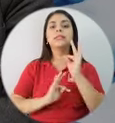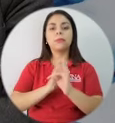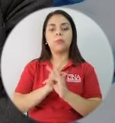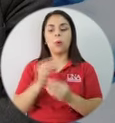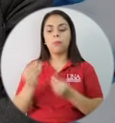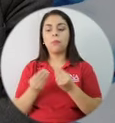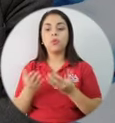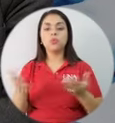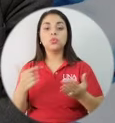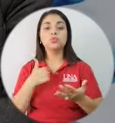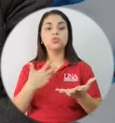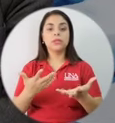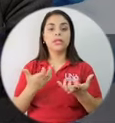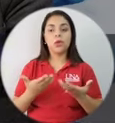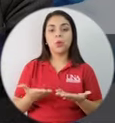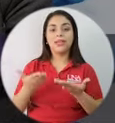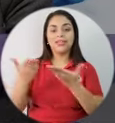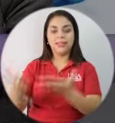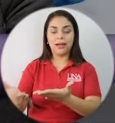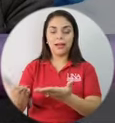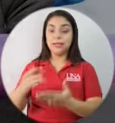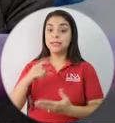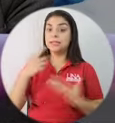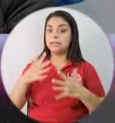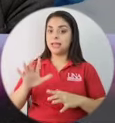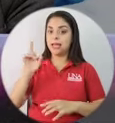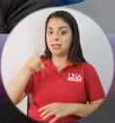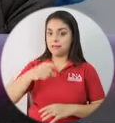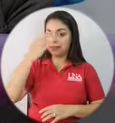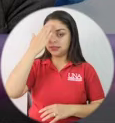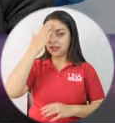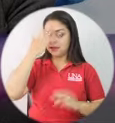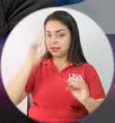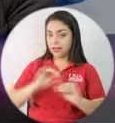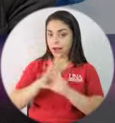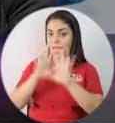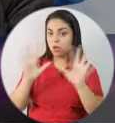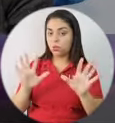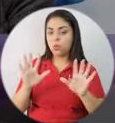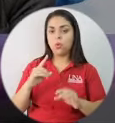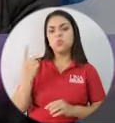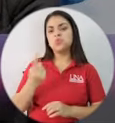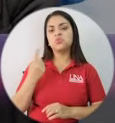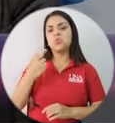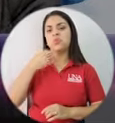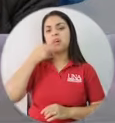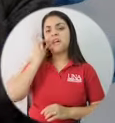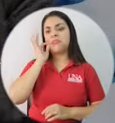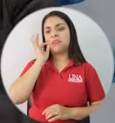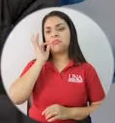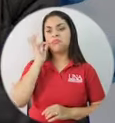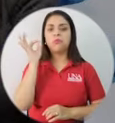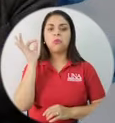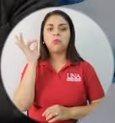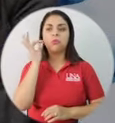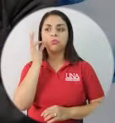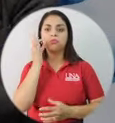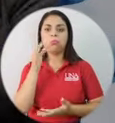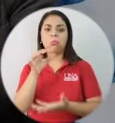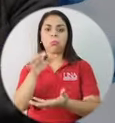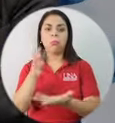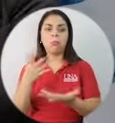cuál es el tipo de producto que quiero entregar. Ya tenemos que tener claro que no es solo café. Sí, no es nada más fruta,